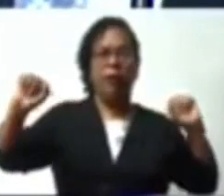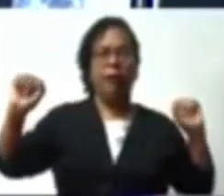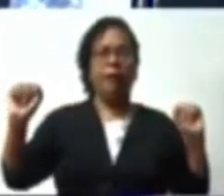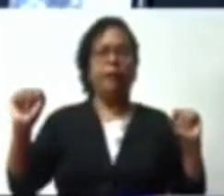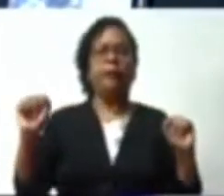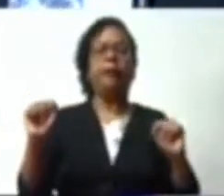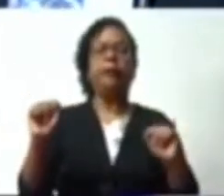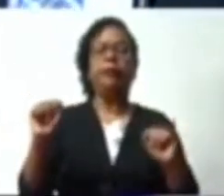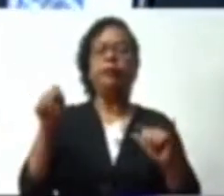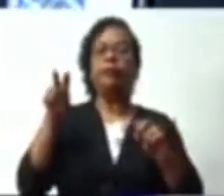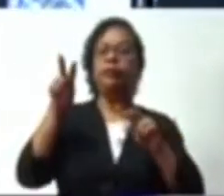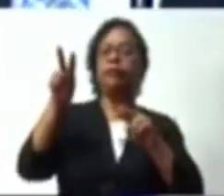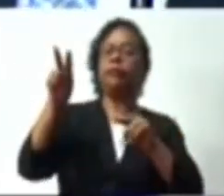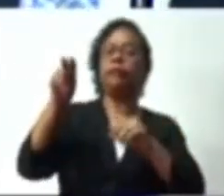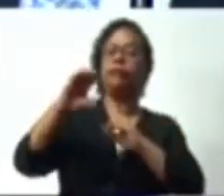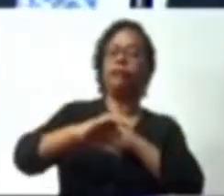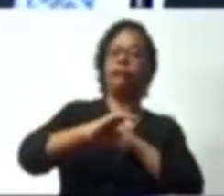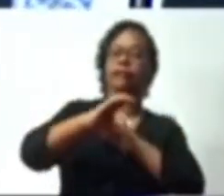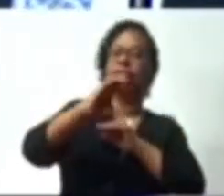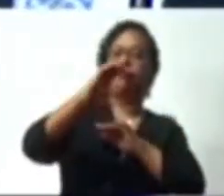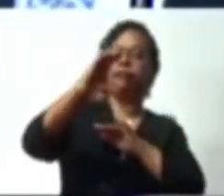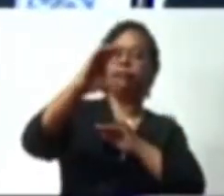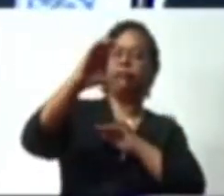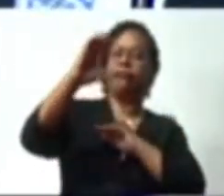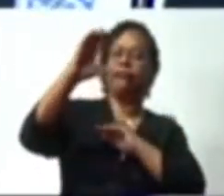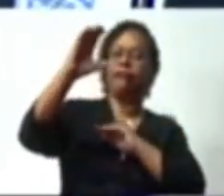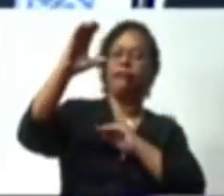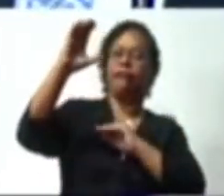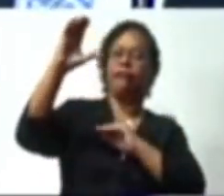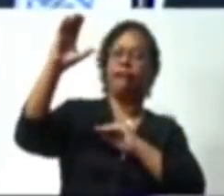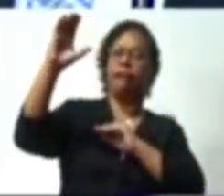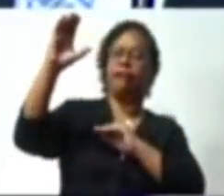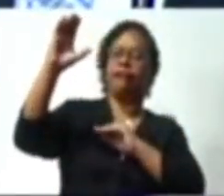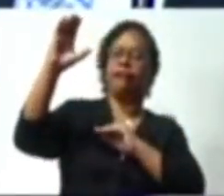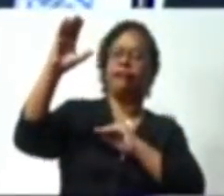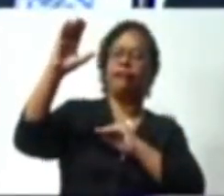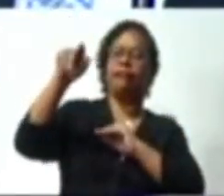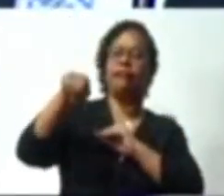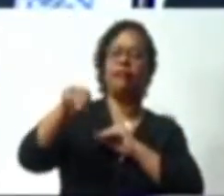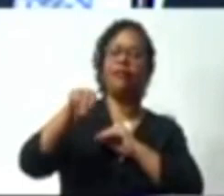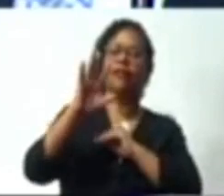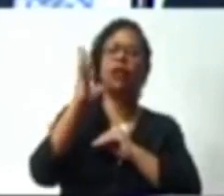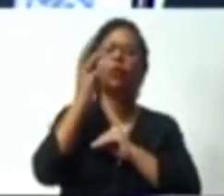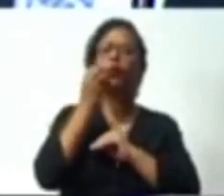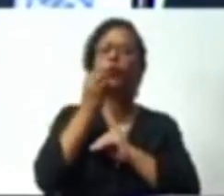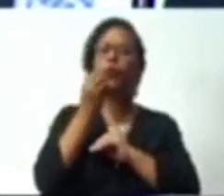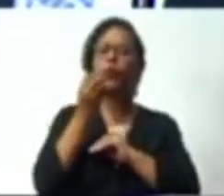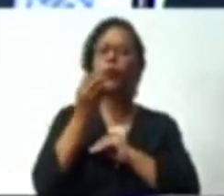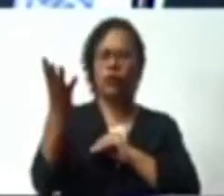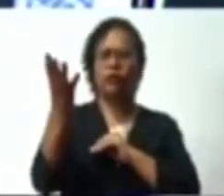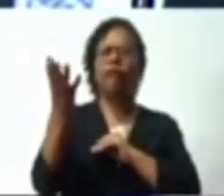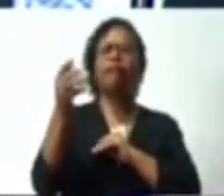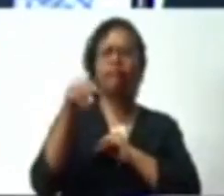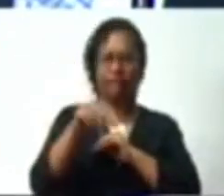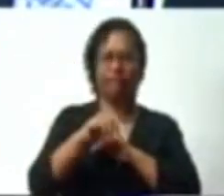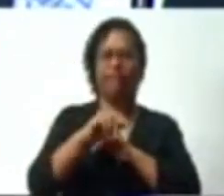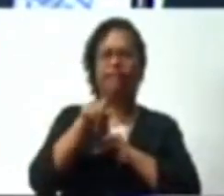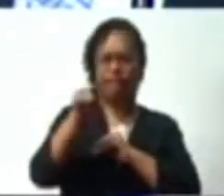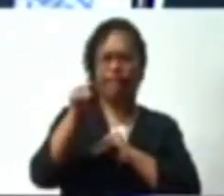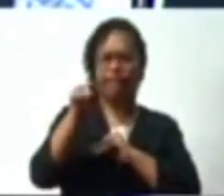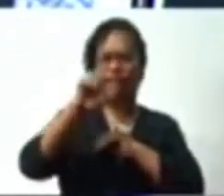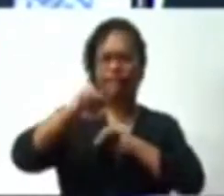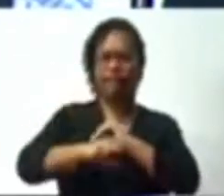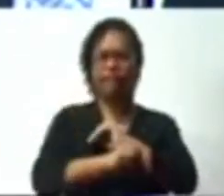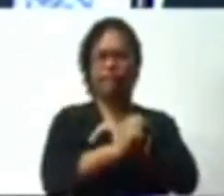el sol nacer en una de las bahías más bellas del mundo.